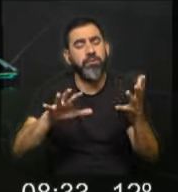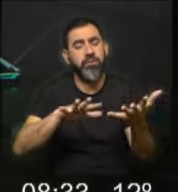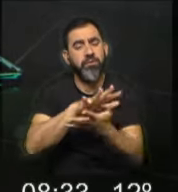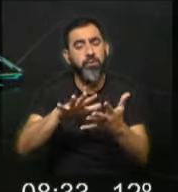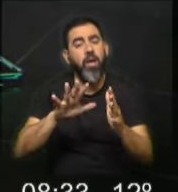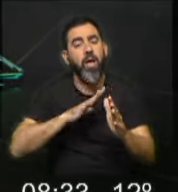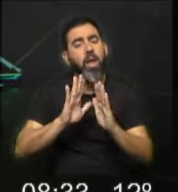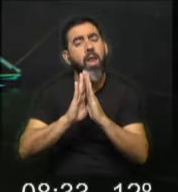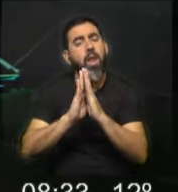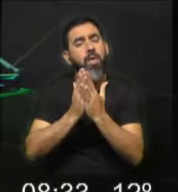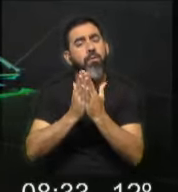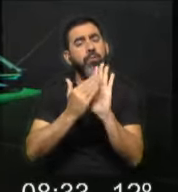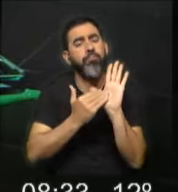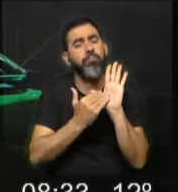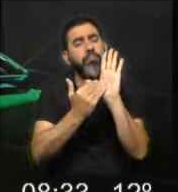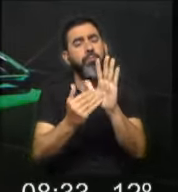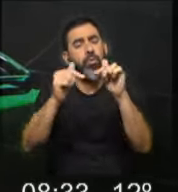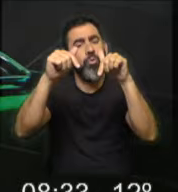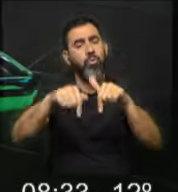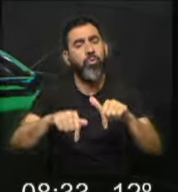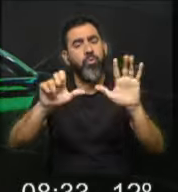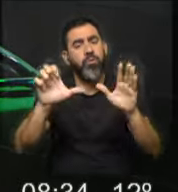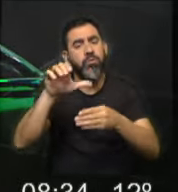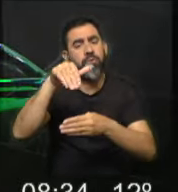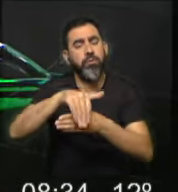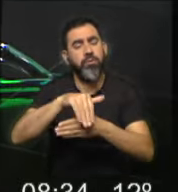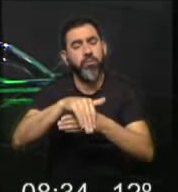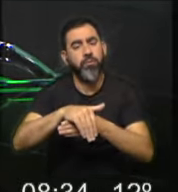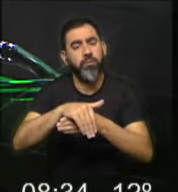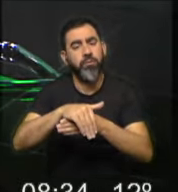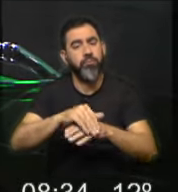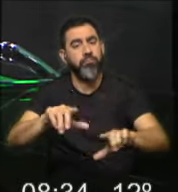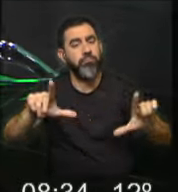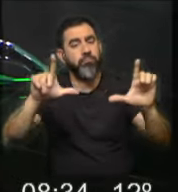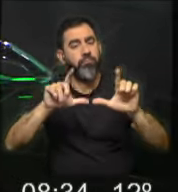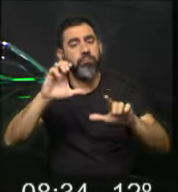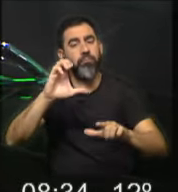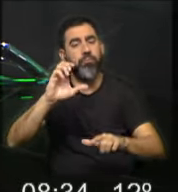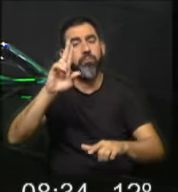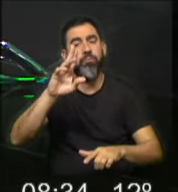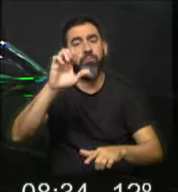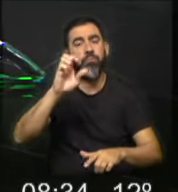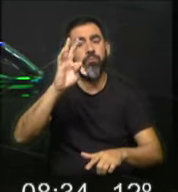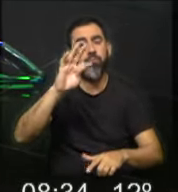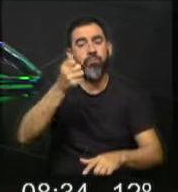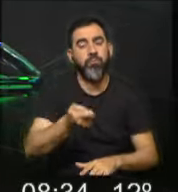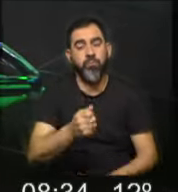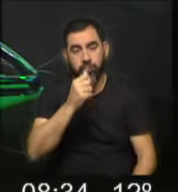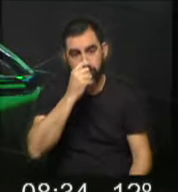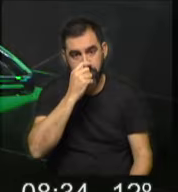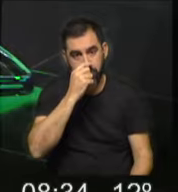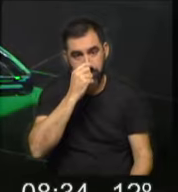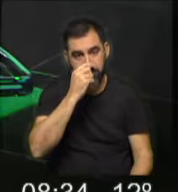tenemos un libro acá que se va a estar presentando hoy a las seis de la tarde tiene como protagonista Gerardo cuesta Contame un poquito de eso sí es